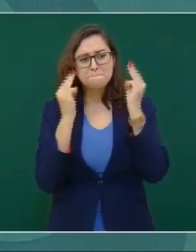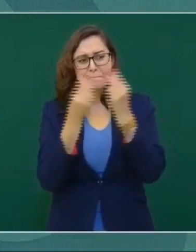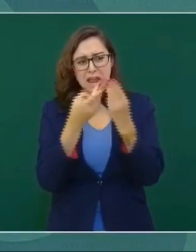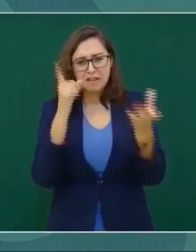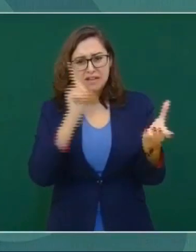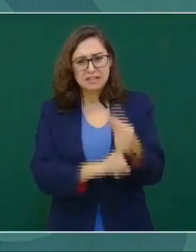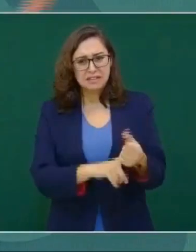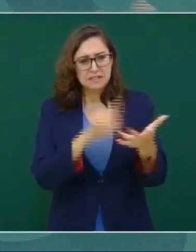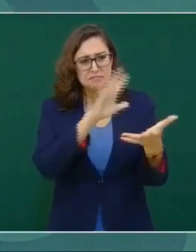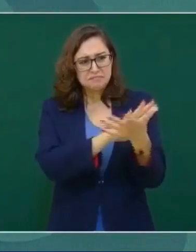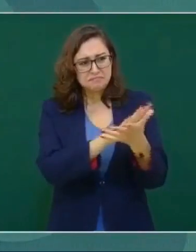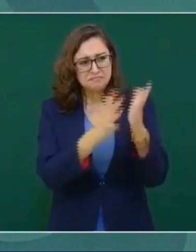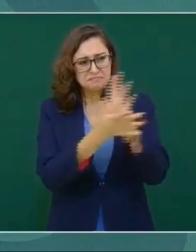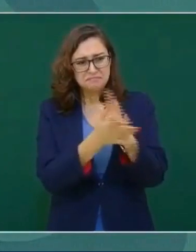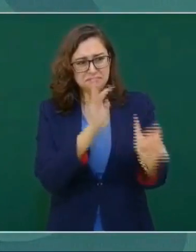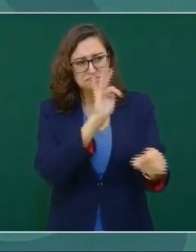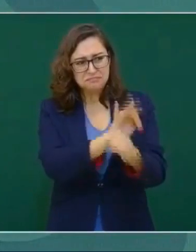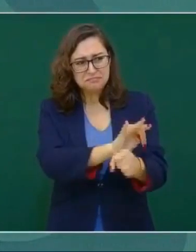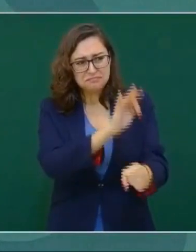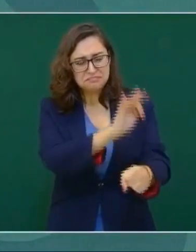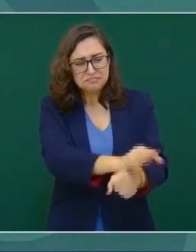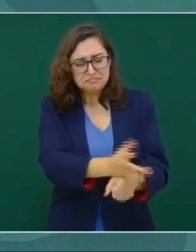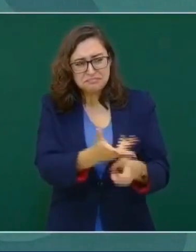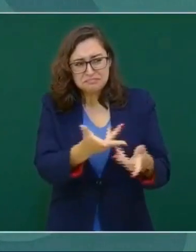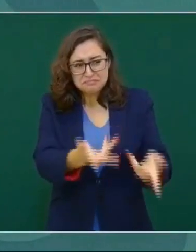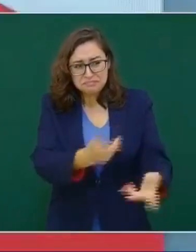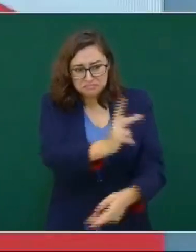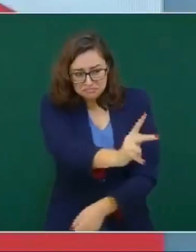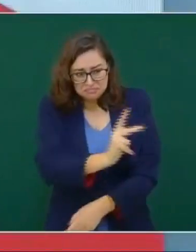Nosotros no somos iguales.